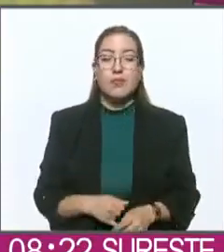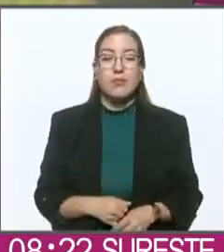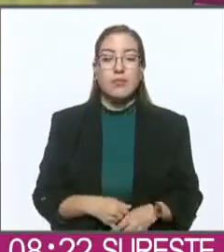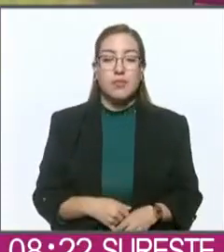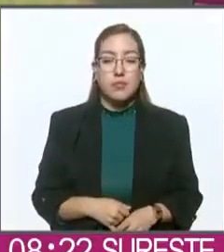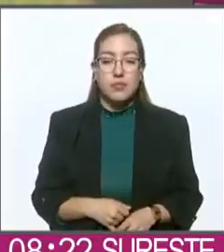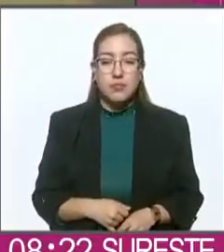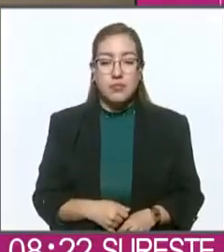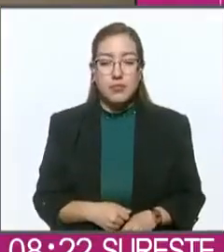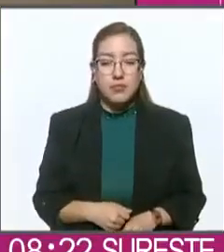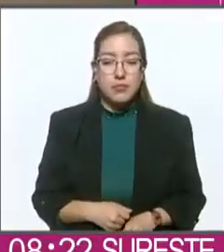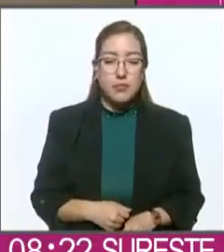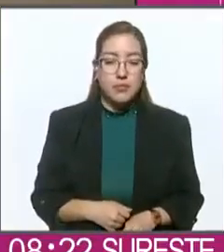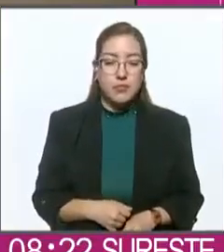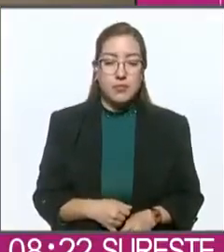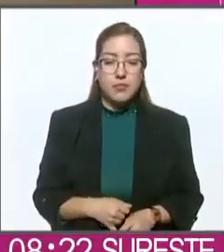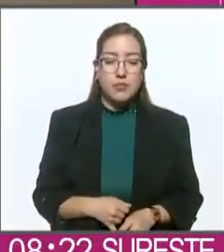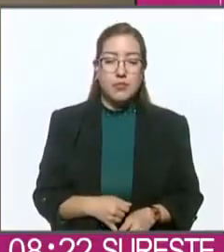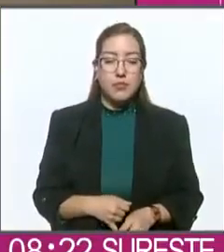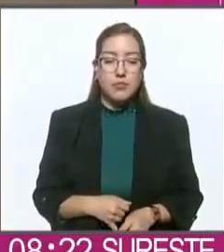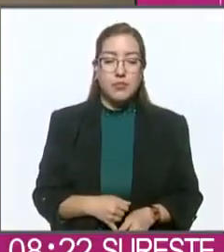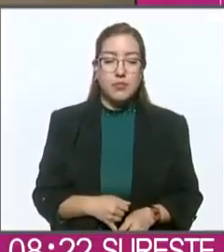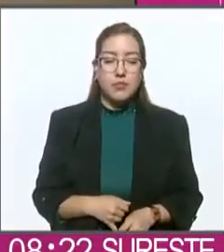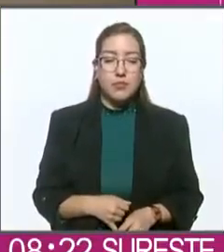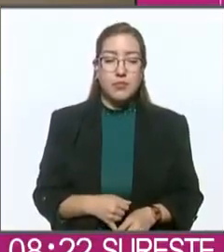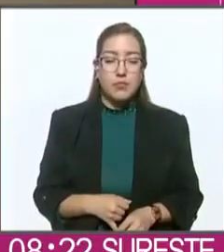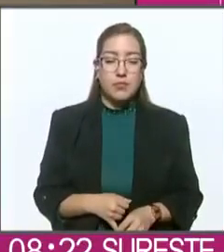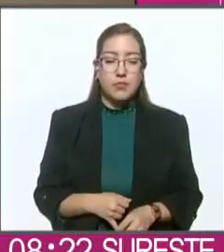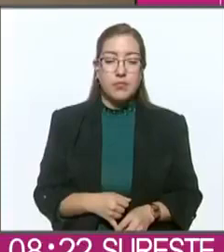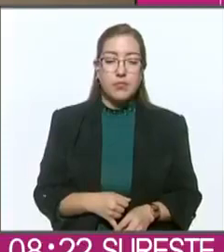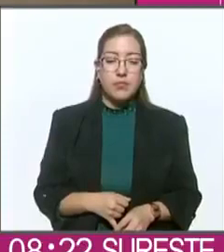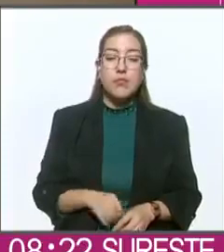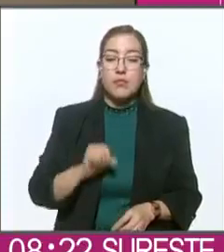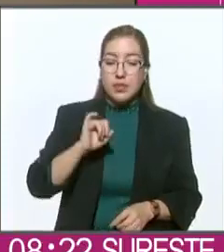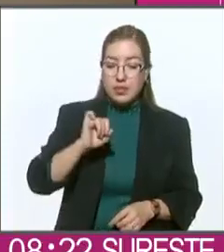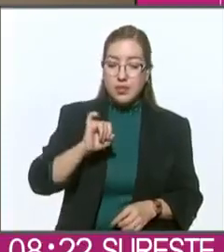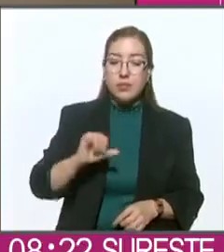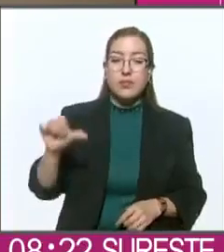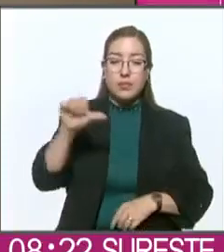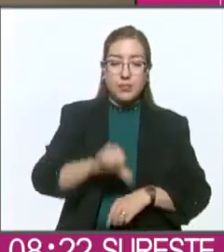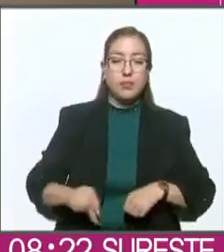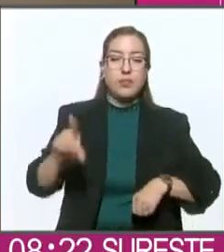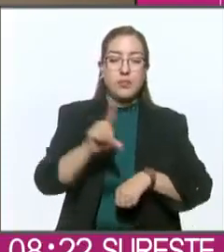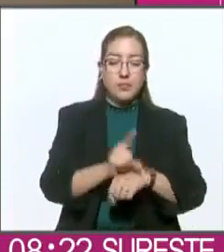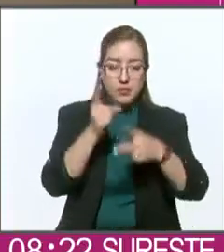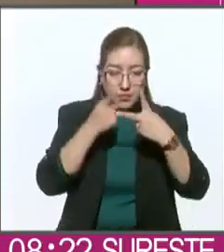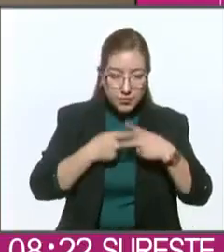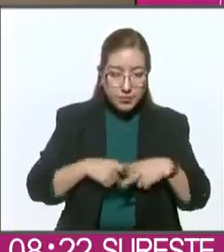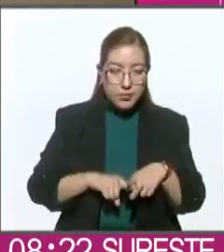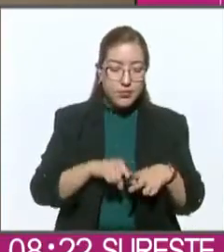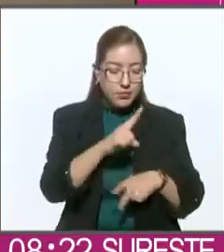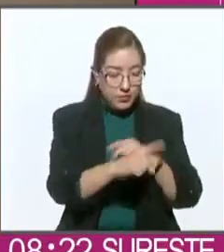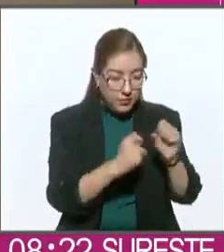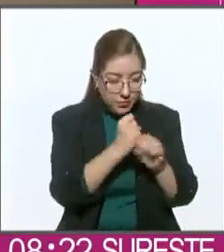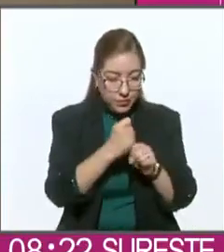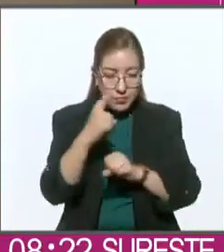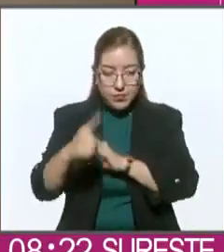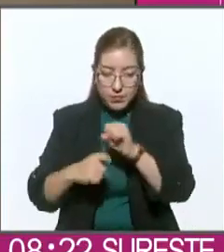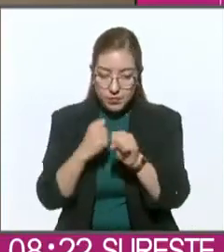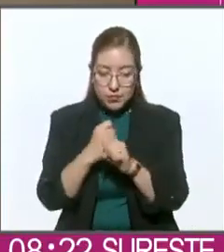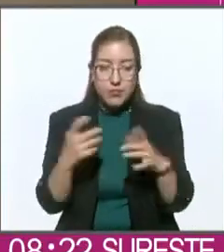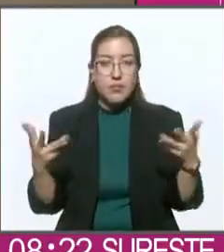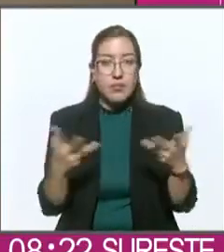Así es, iniciamos ya el día de hoy con este trámite que cada año da inicio a nuestro periodo de